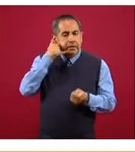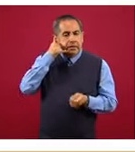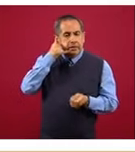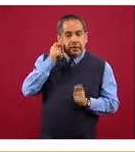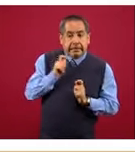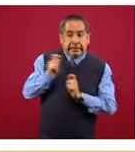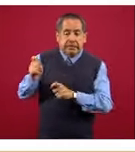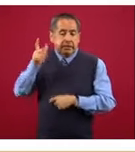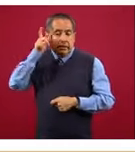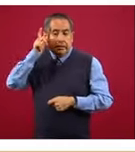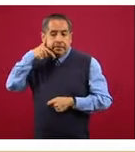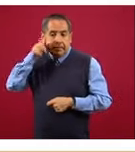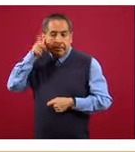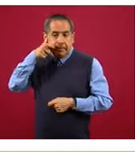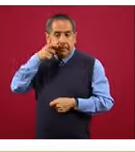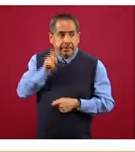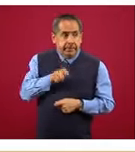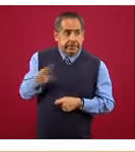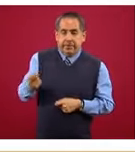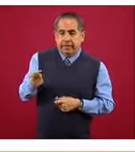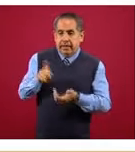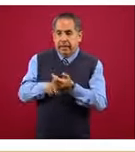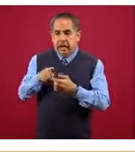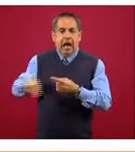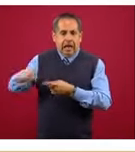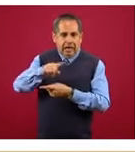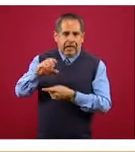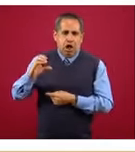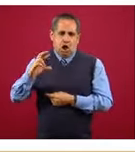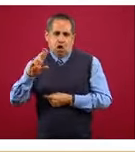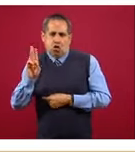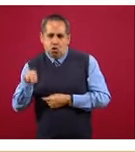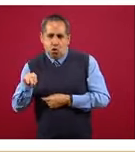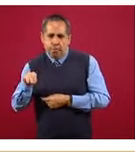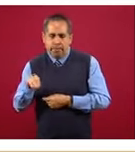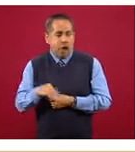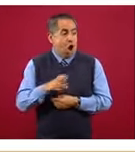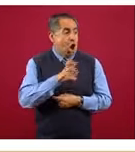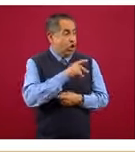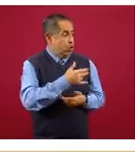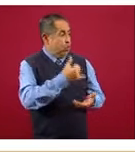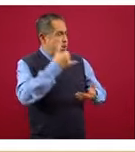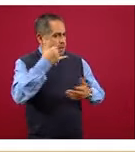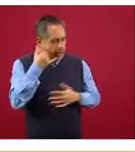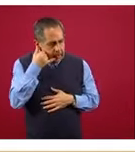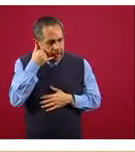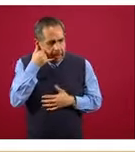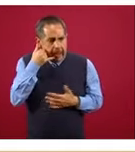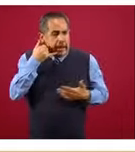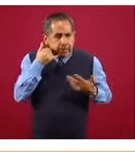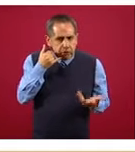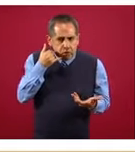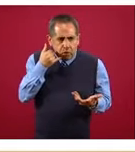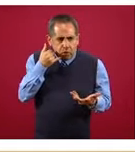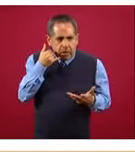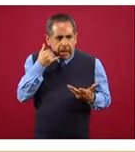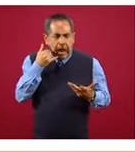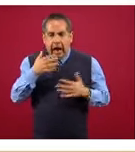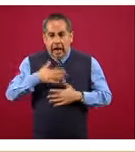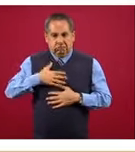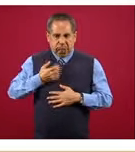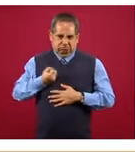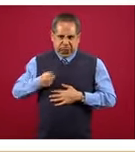centro regulador. En las entidades federativas que cuenten con centro regulador, por supuesto. Entonces el centro regulador toma la llamada y a través de su personal